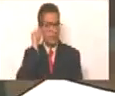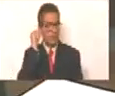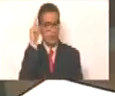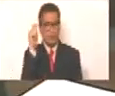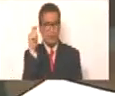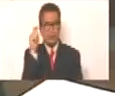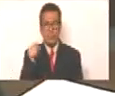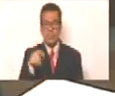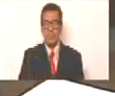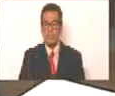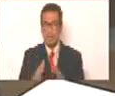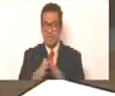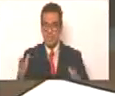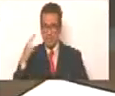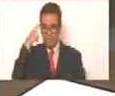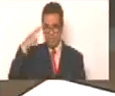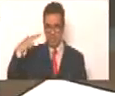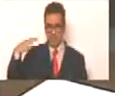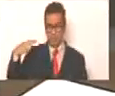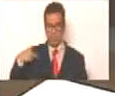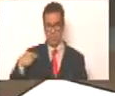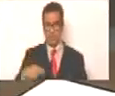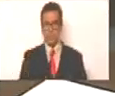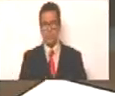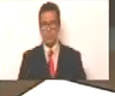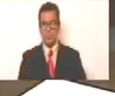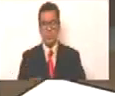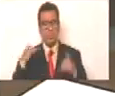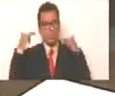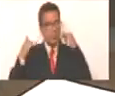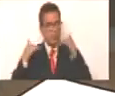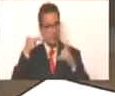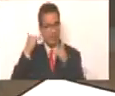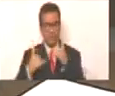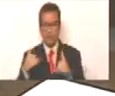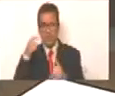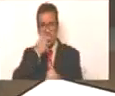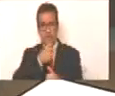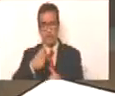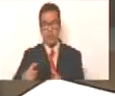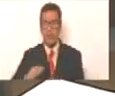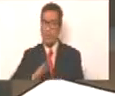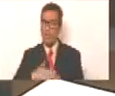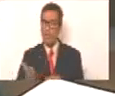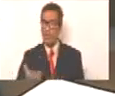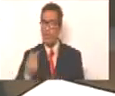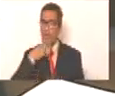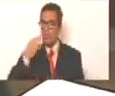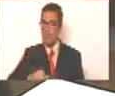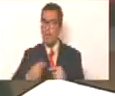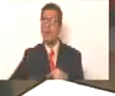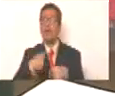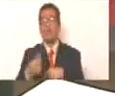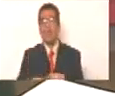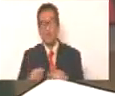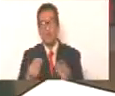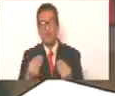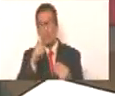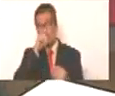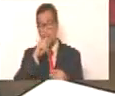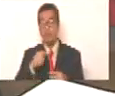gran orgullo, de una fiesta popular, porque por fin, después de tantos años